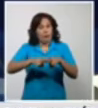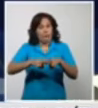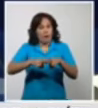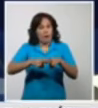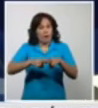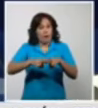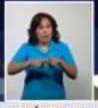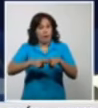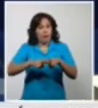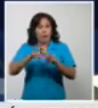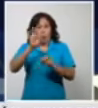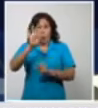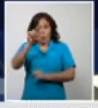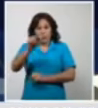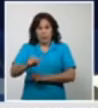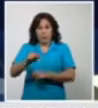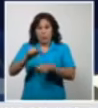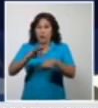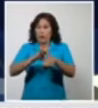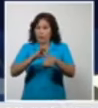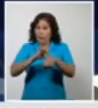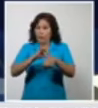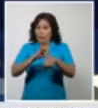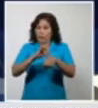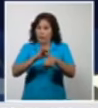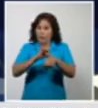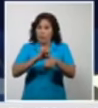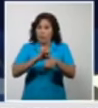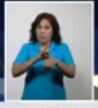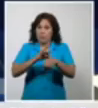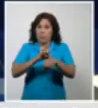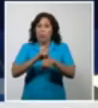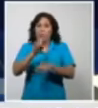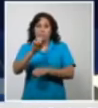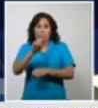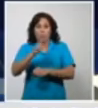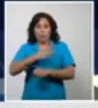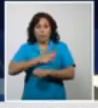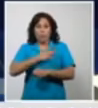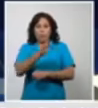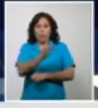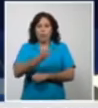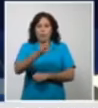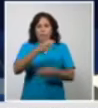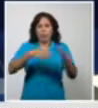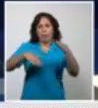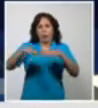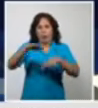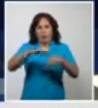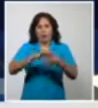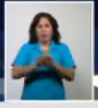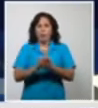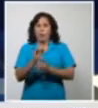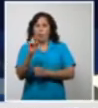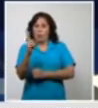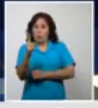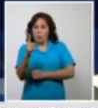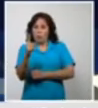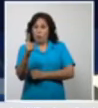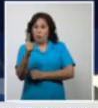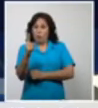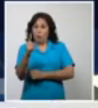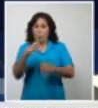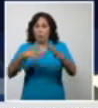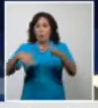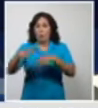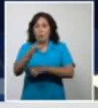estos 8 casos se diagnosticaron, 2 pertenecen al municipio Playa y 1 pertenece al